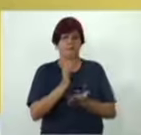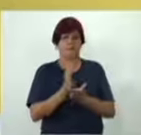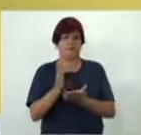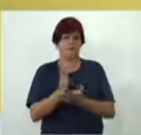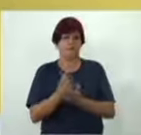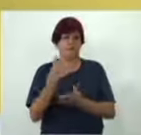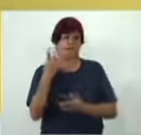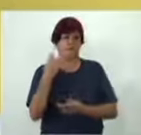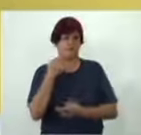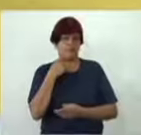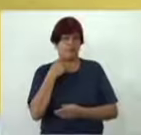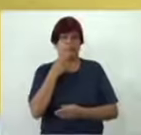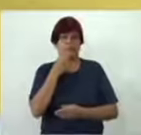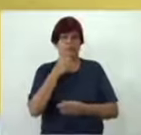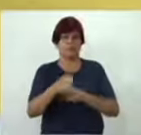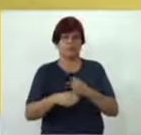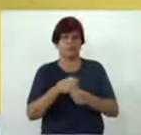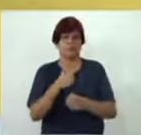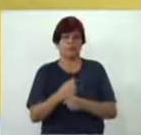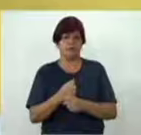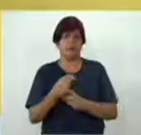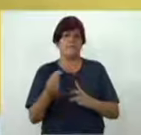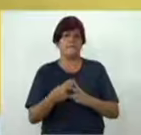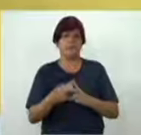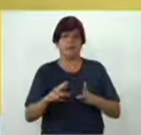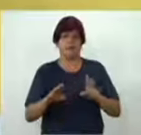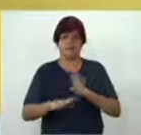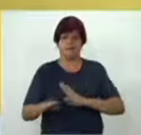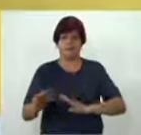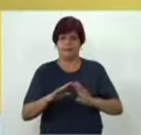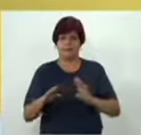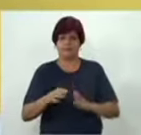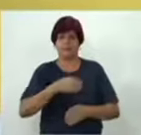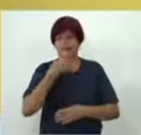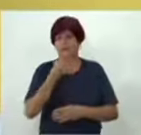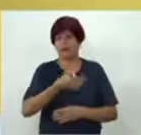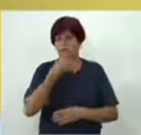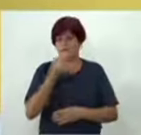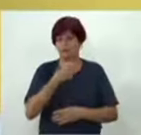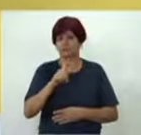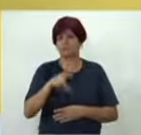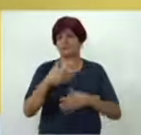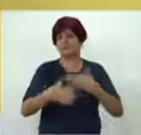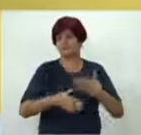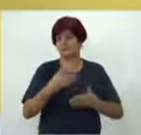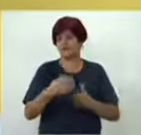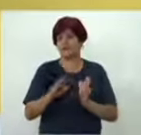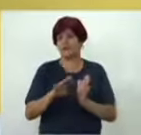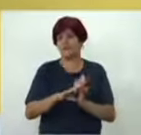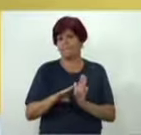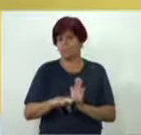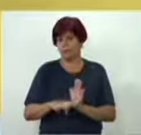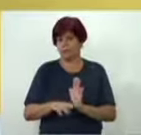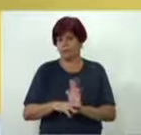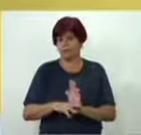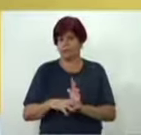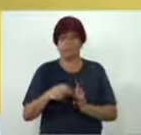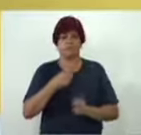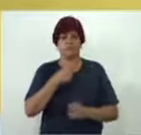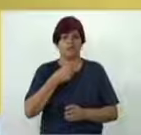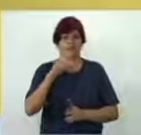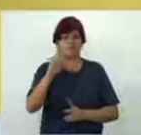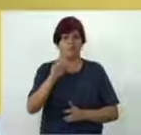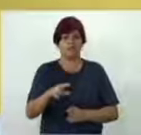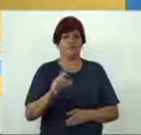también ustedes pudieran utilizarla para preparar la fundamentación de la actividad programada que tienen que realizar como